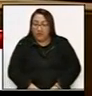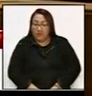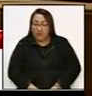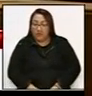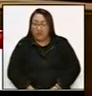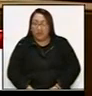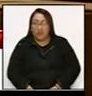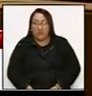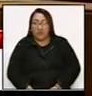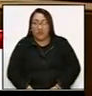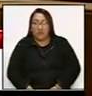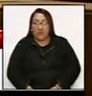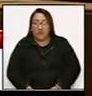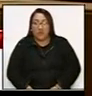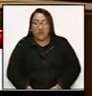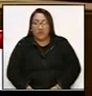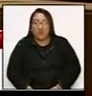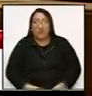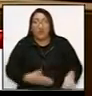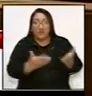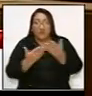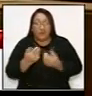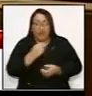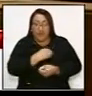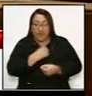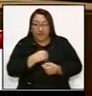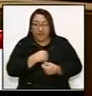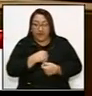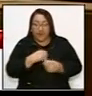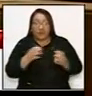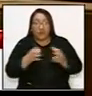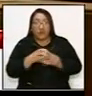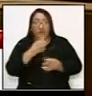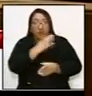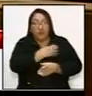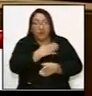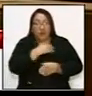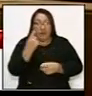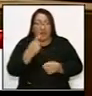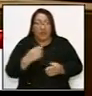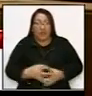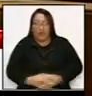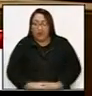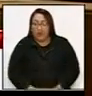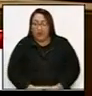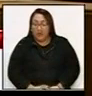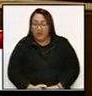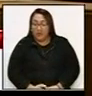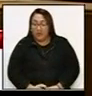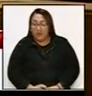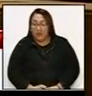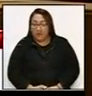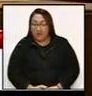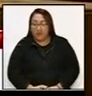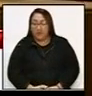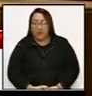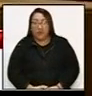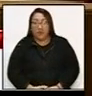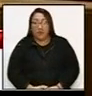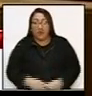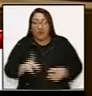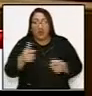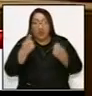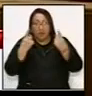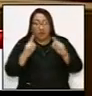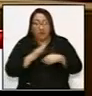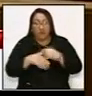invitar al ministro, invitar al comandante general, porque la decisión,